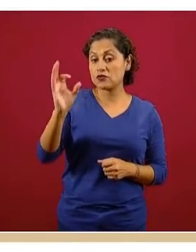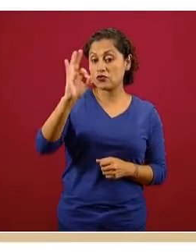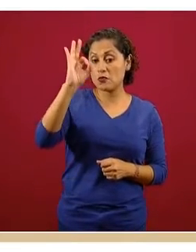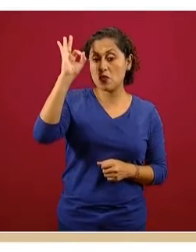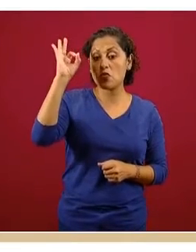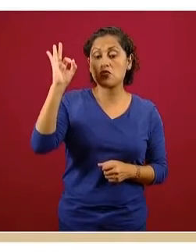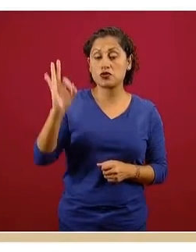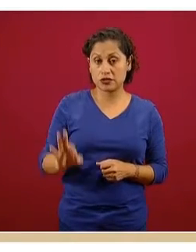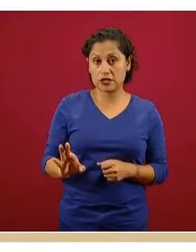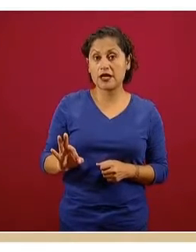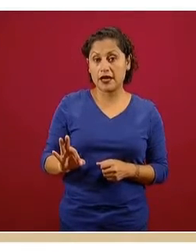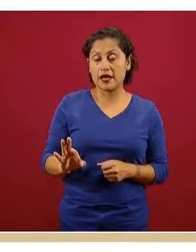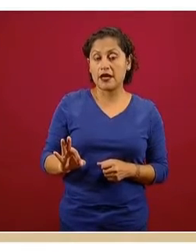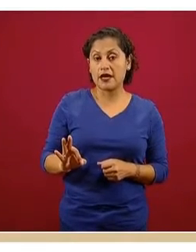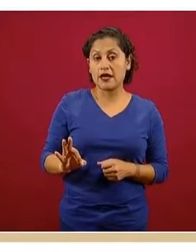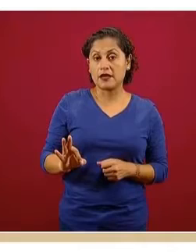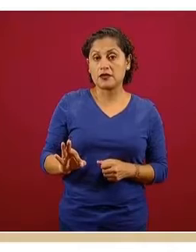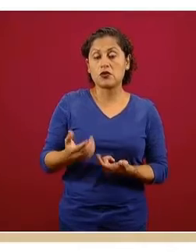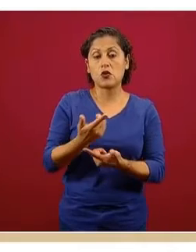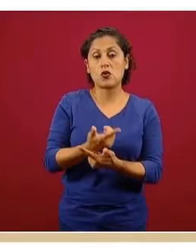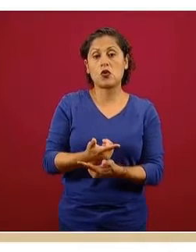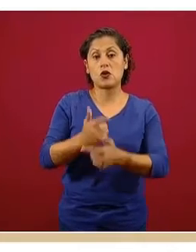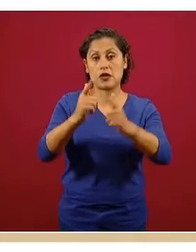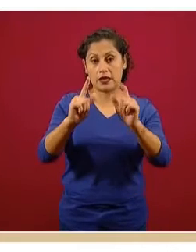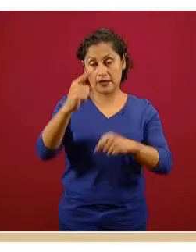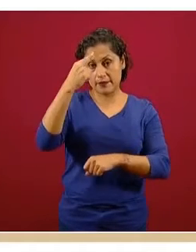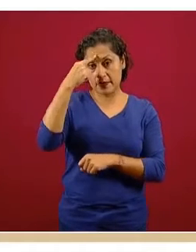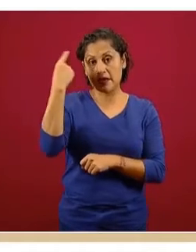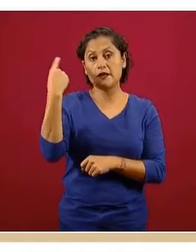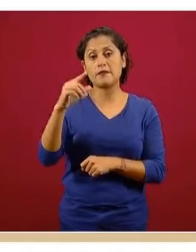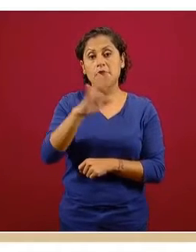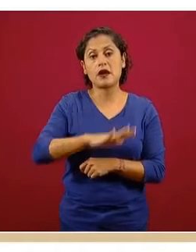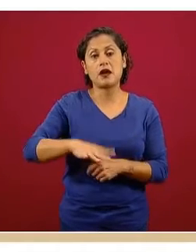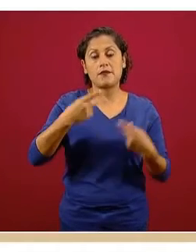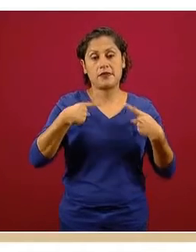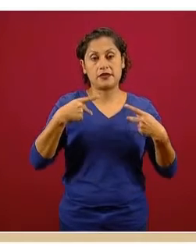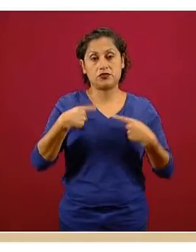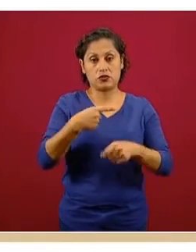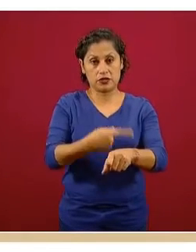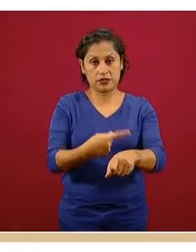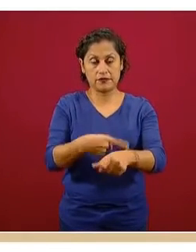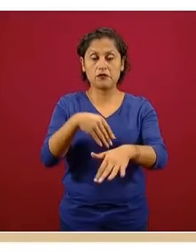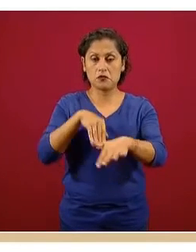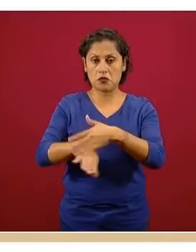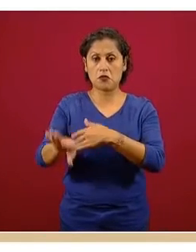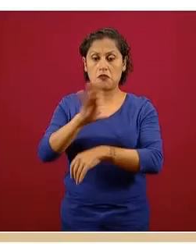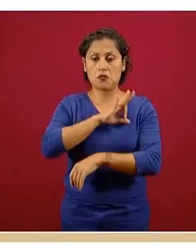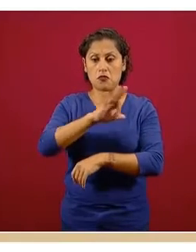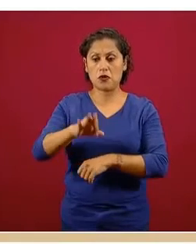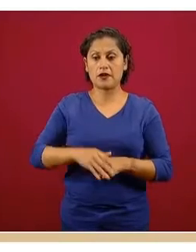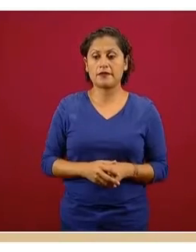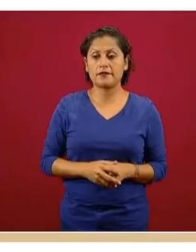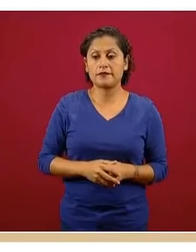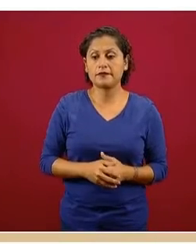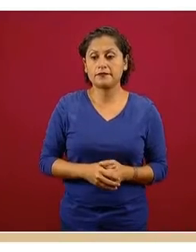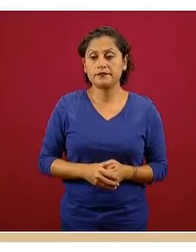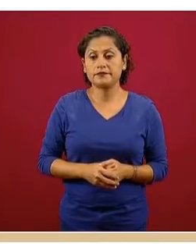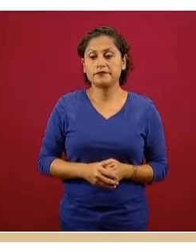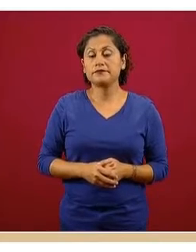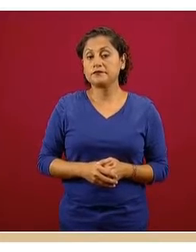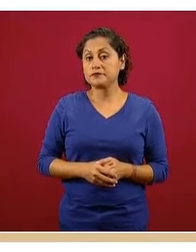destinada a la infección respiratoria aguda grave. En este momento está en esa cantidad, 38% de